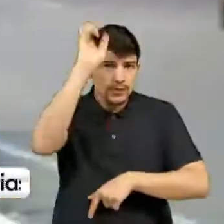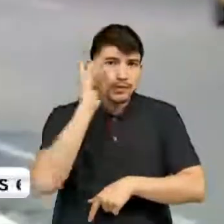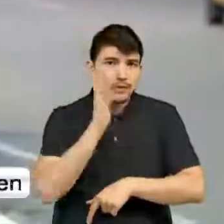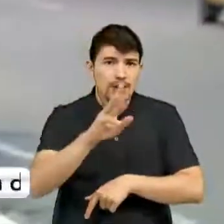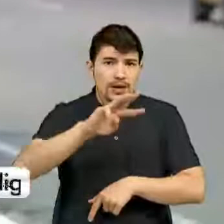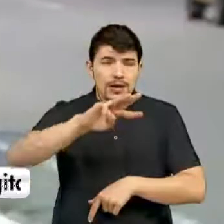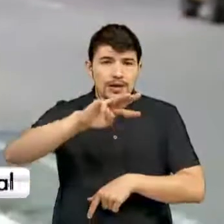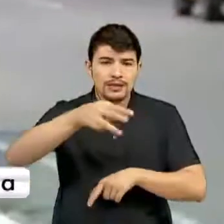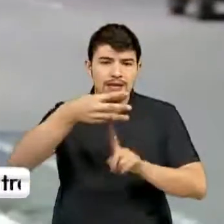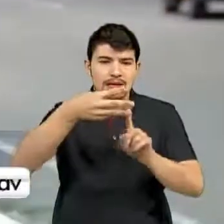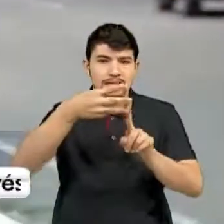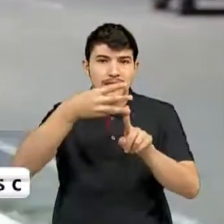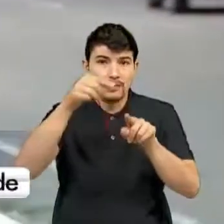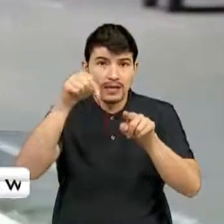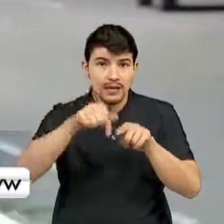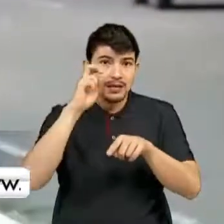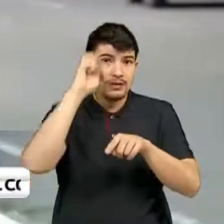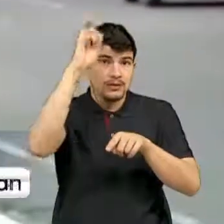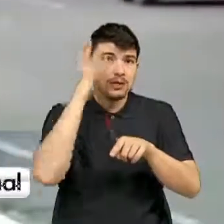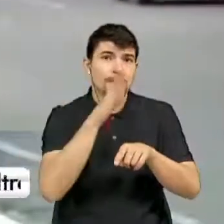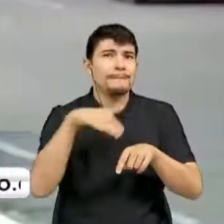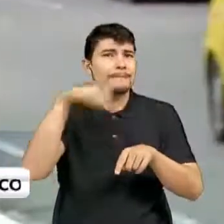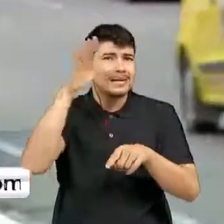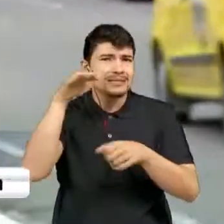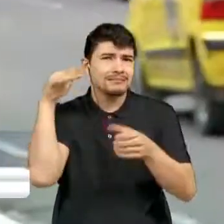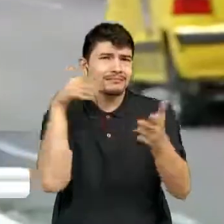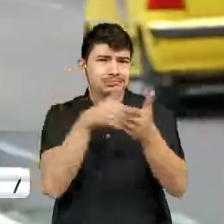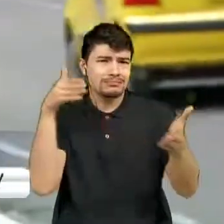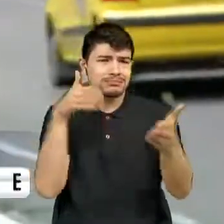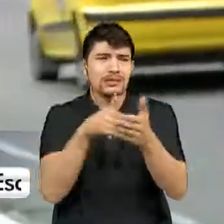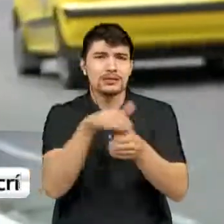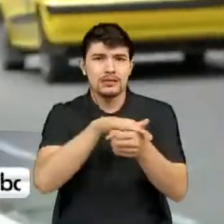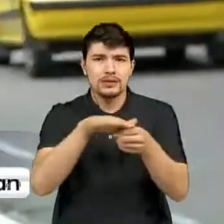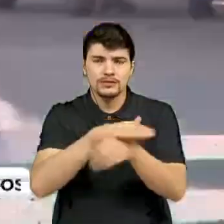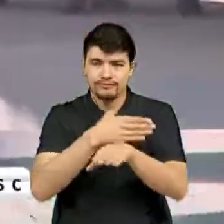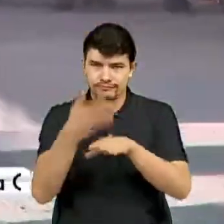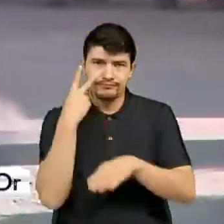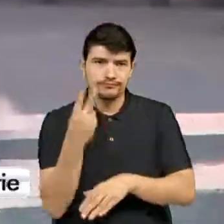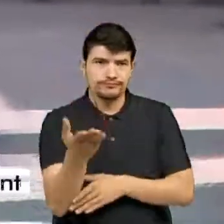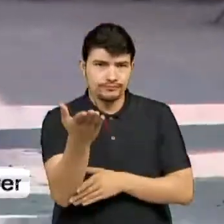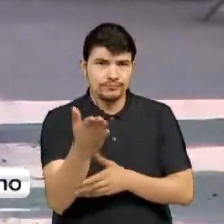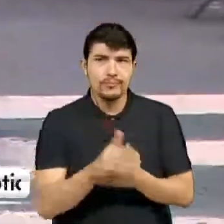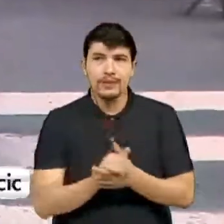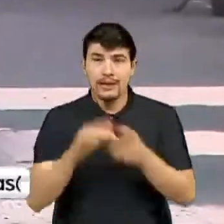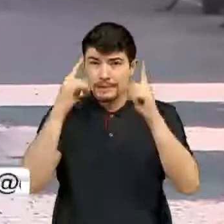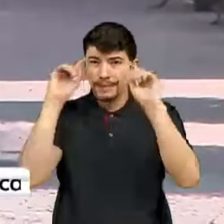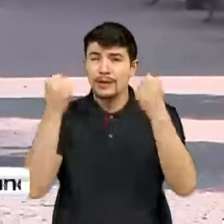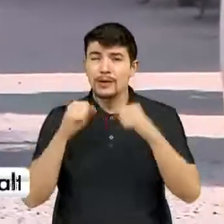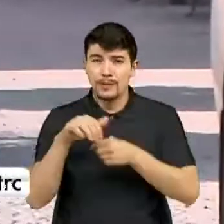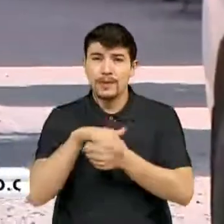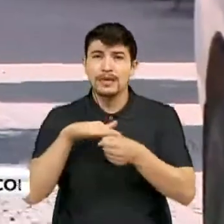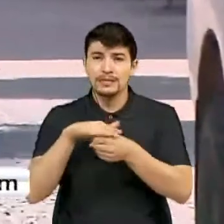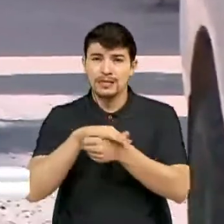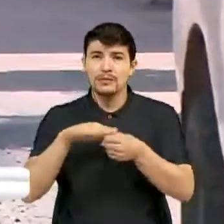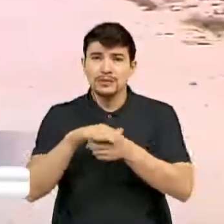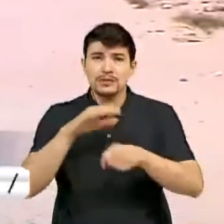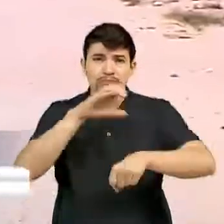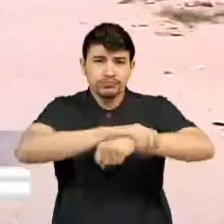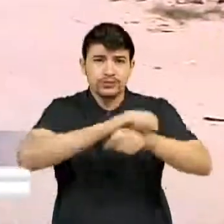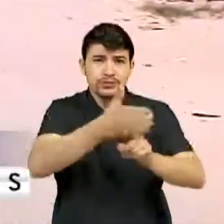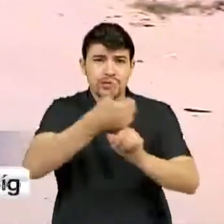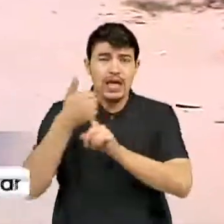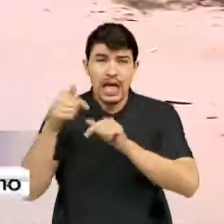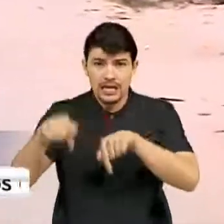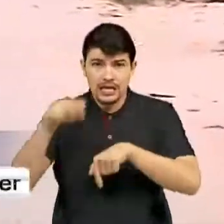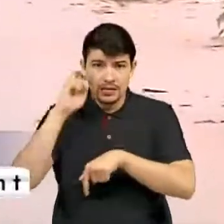tercero en el país ante esta situación más detalles a continuación preocupante la situación de secuestros del norte de santander